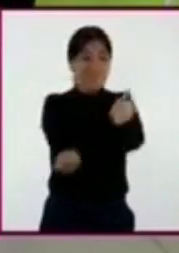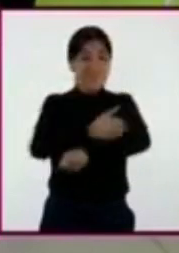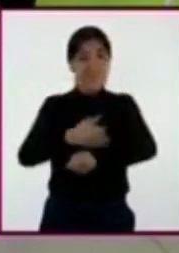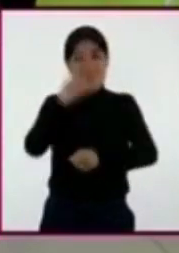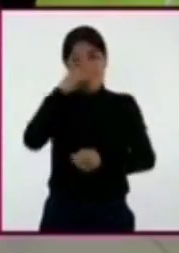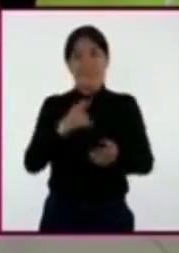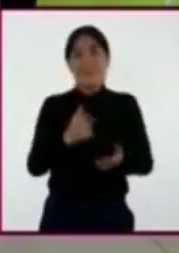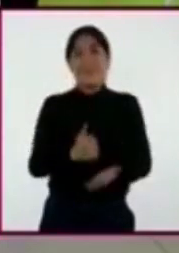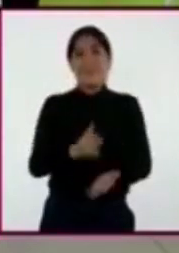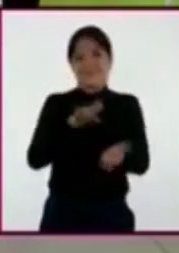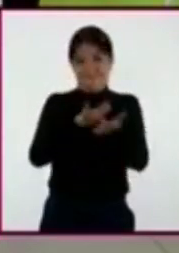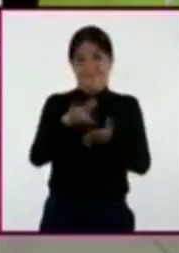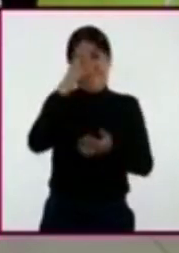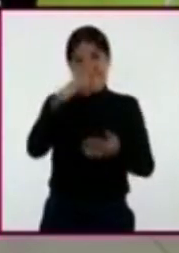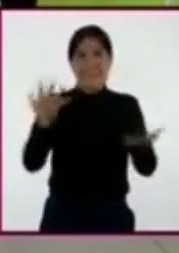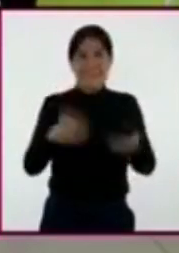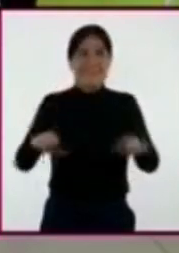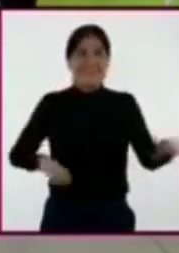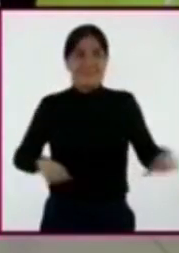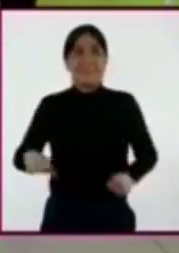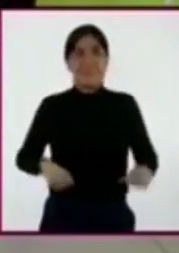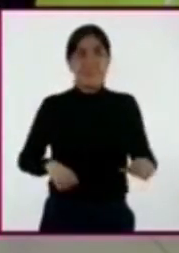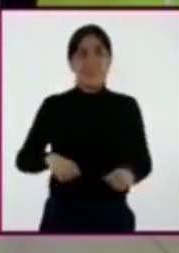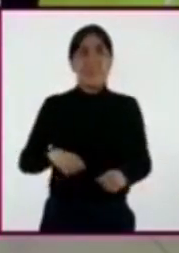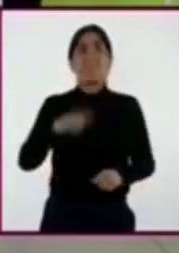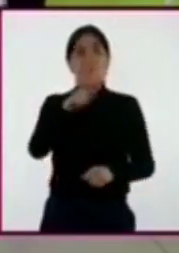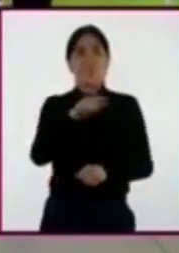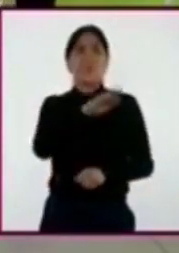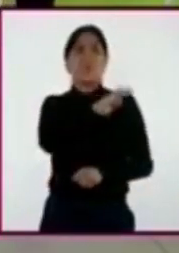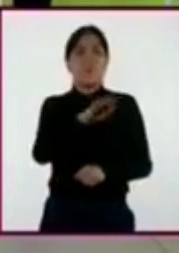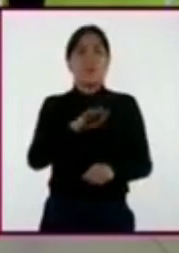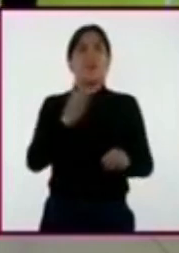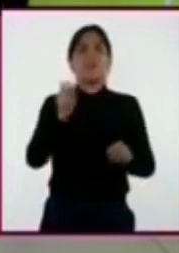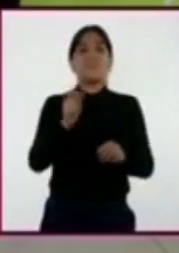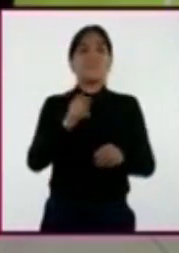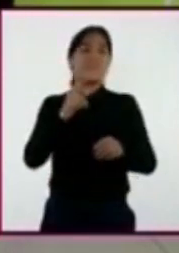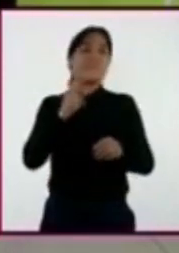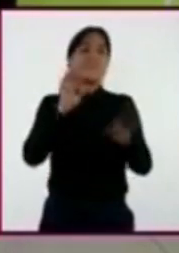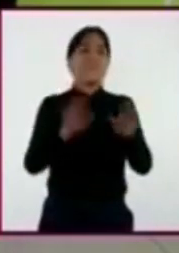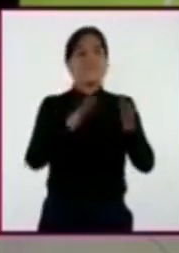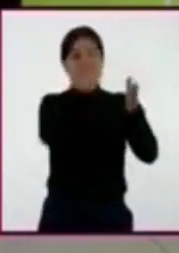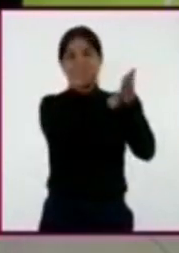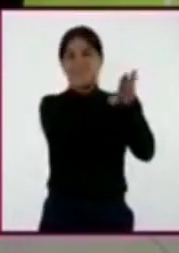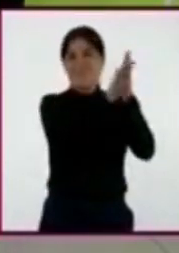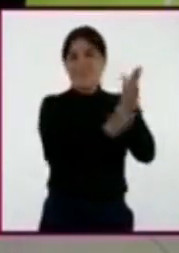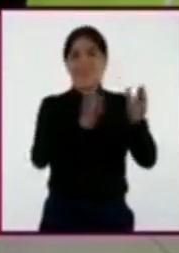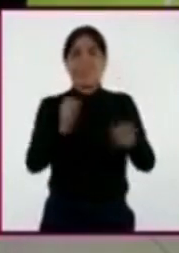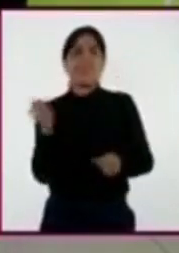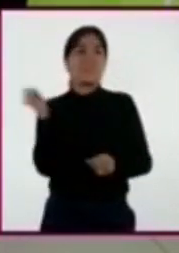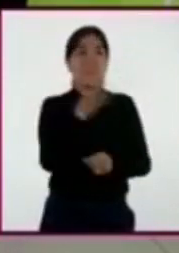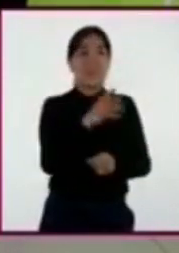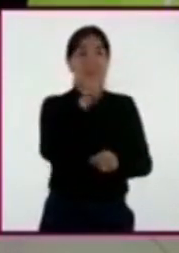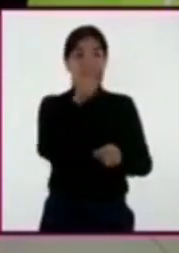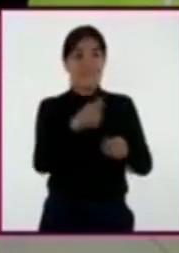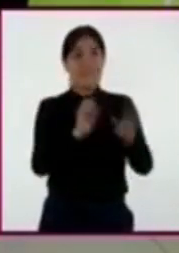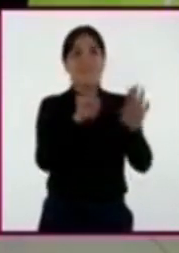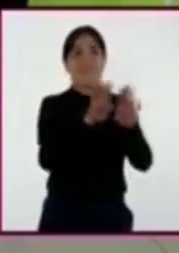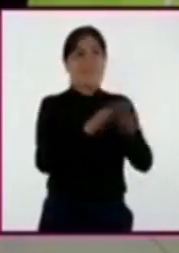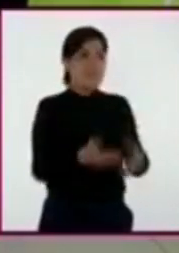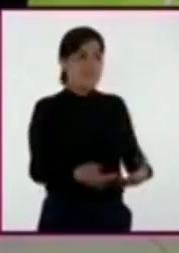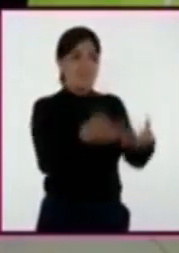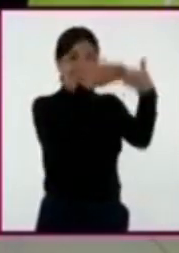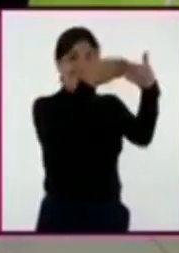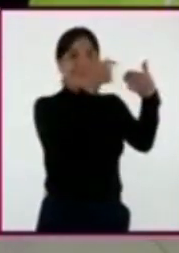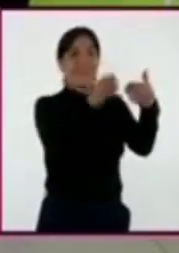que te apoye para realizar la actividad, lo puedes hacer hacia una pared. Entonces te pones frente a la pared, das